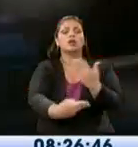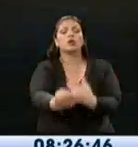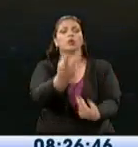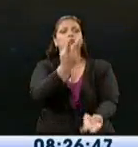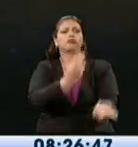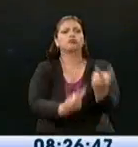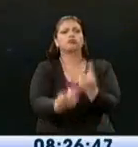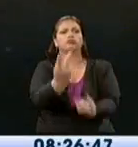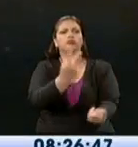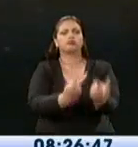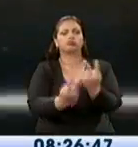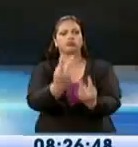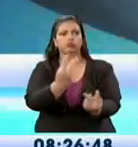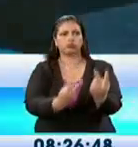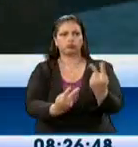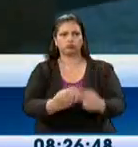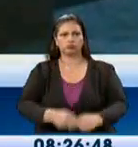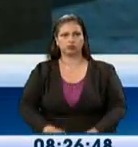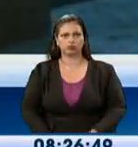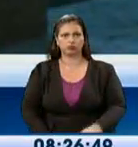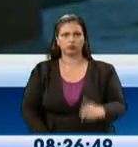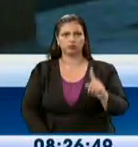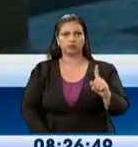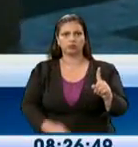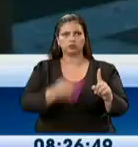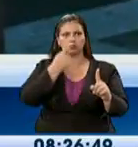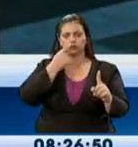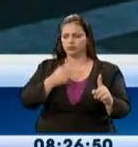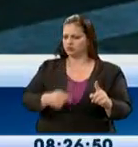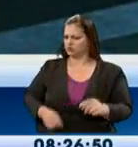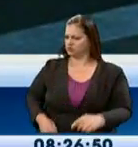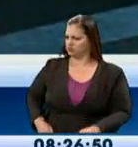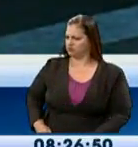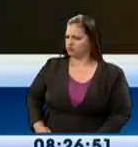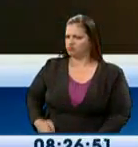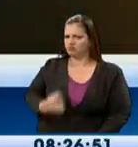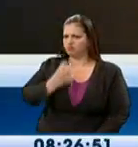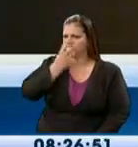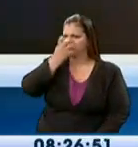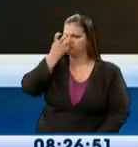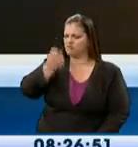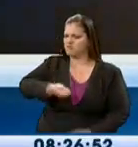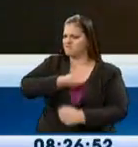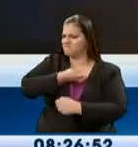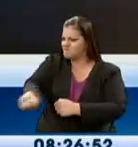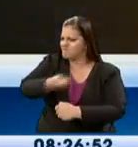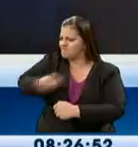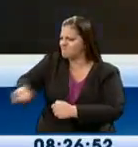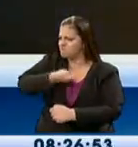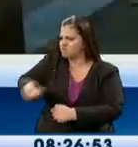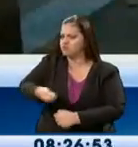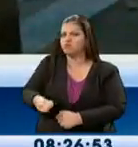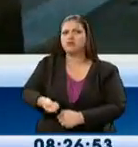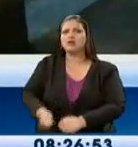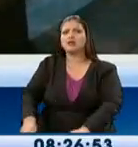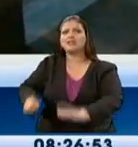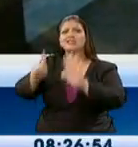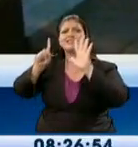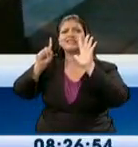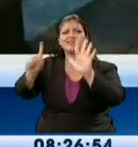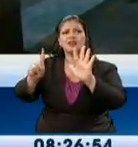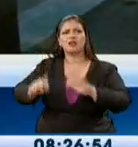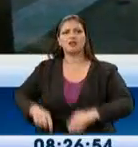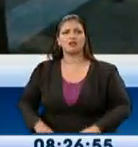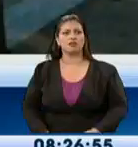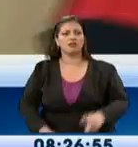menos 6 puñaladas a la madre de sus vástagos y posteriormente intentó huir a bordo de un bus, pero fue retenido por el